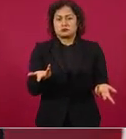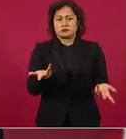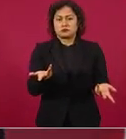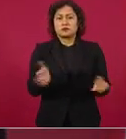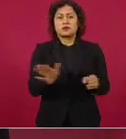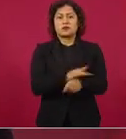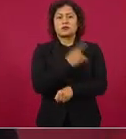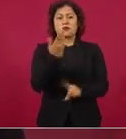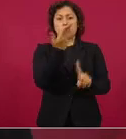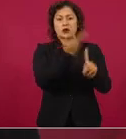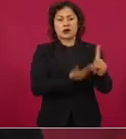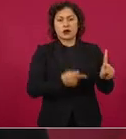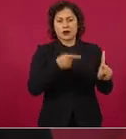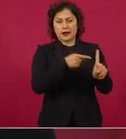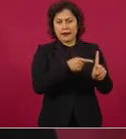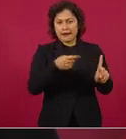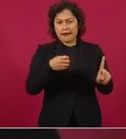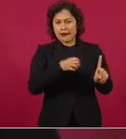se dedica